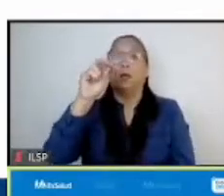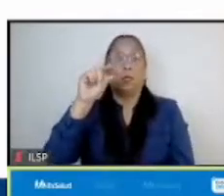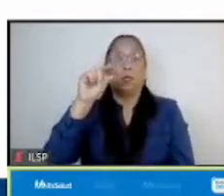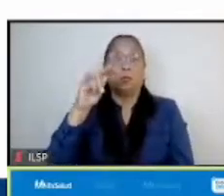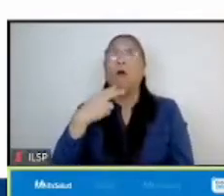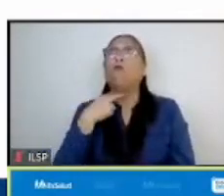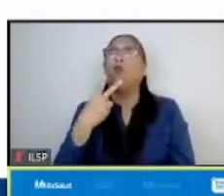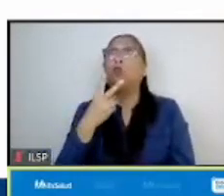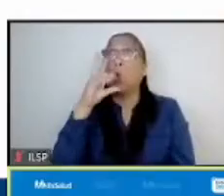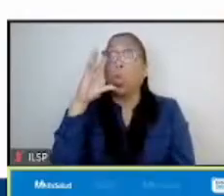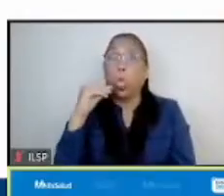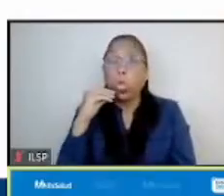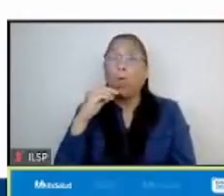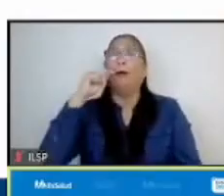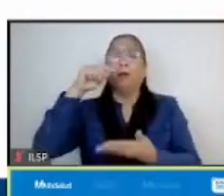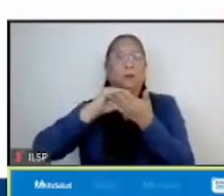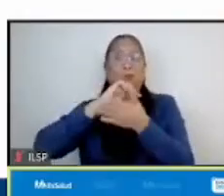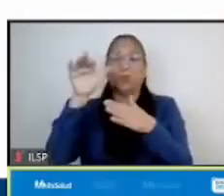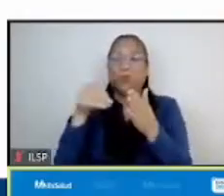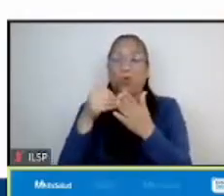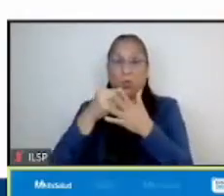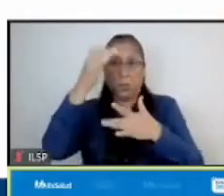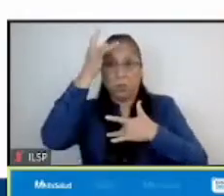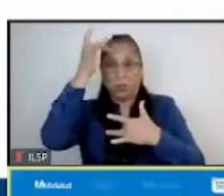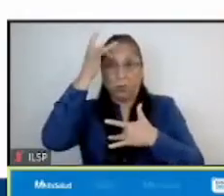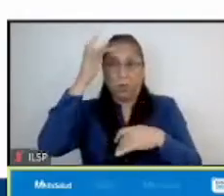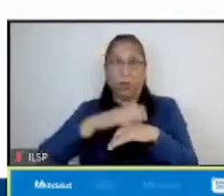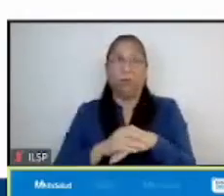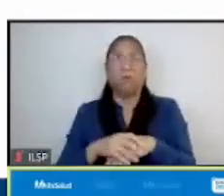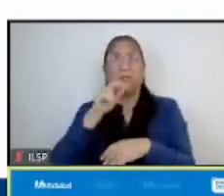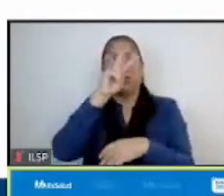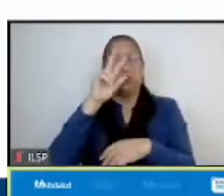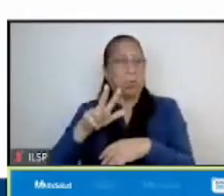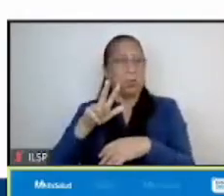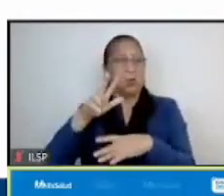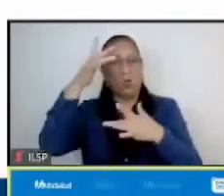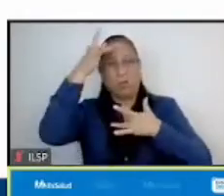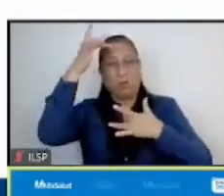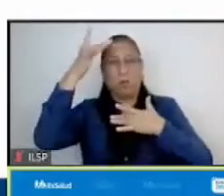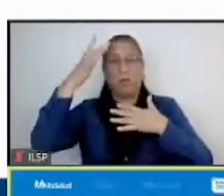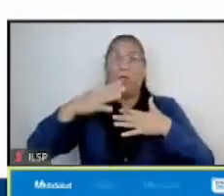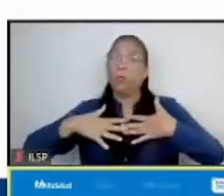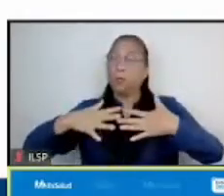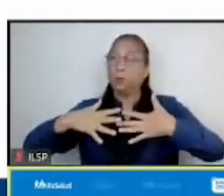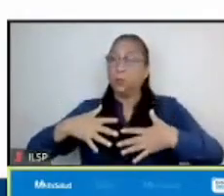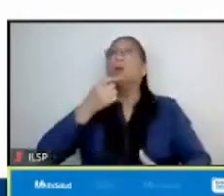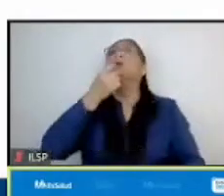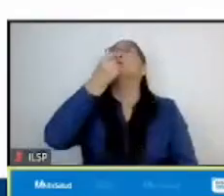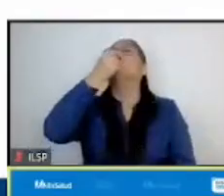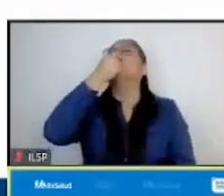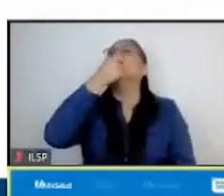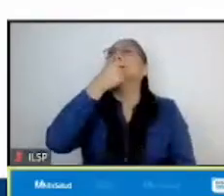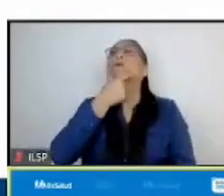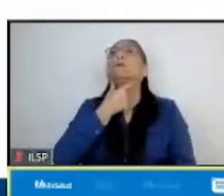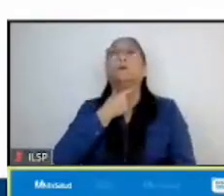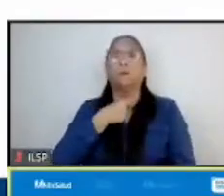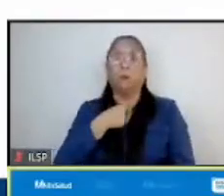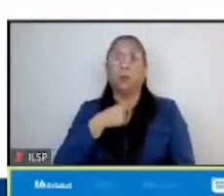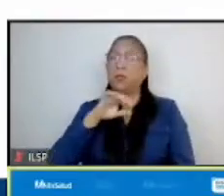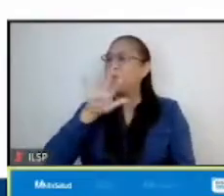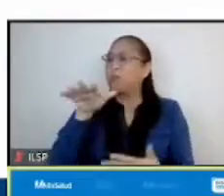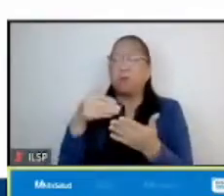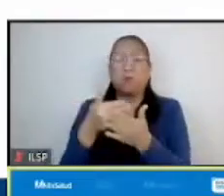las infecciones, si quieres, más de 2/3 de las infecciones respiratorias es en esta parte. Y es lo que todos hemos tenido y todos